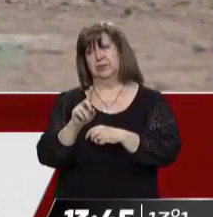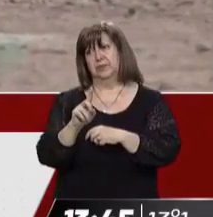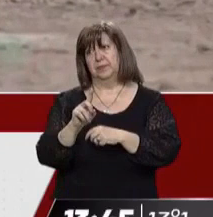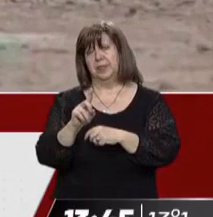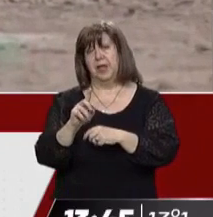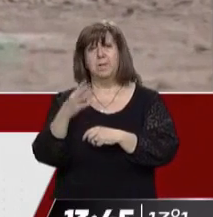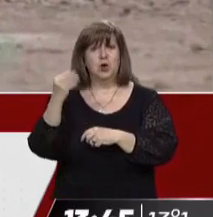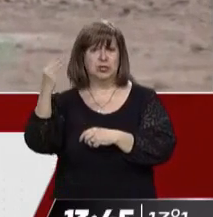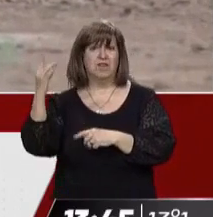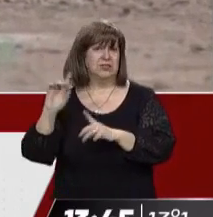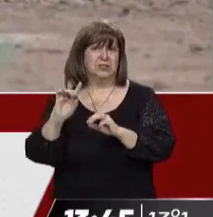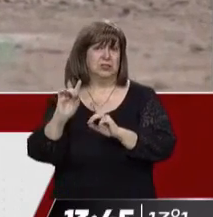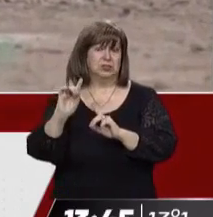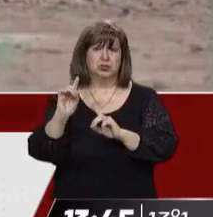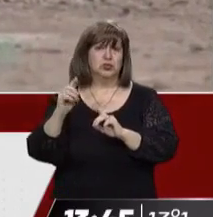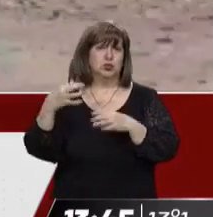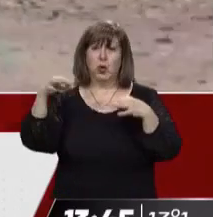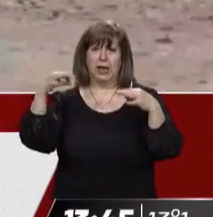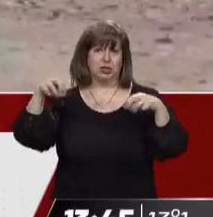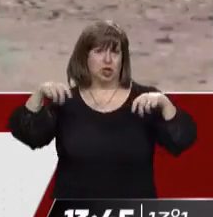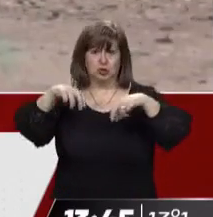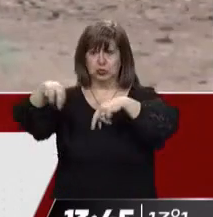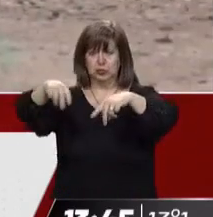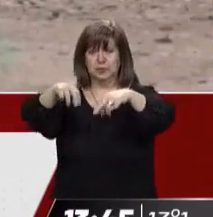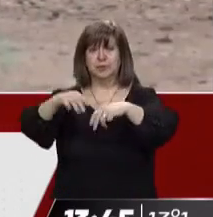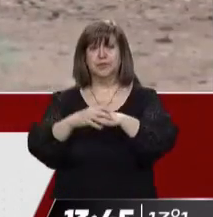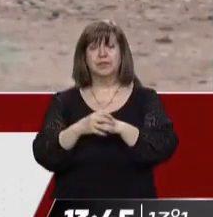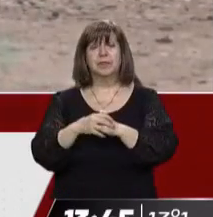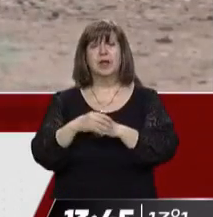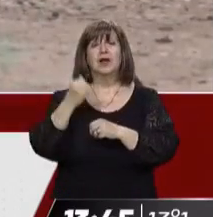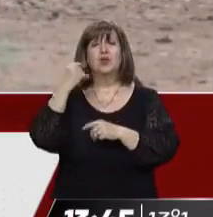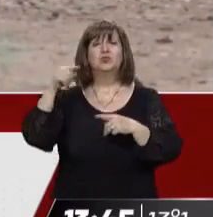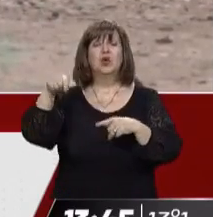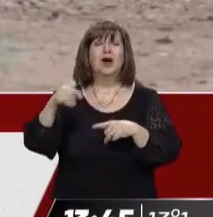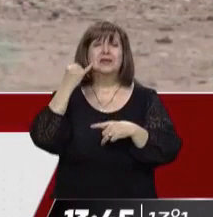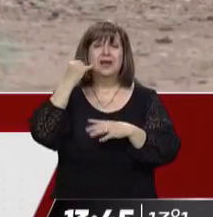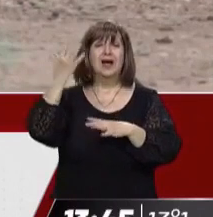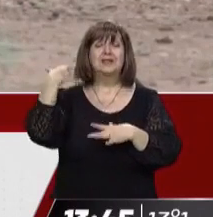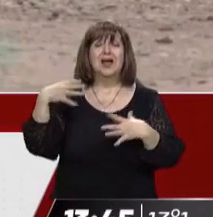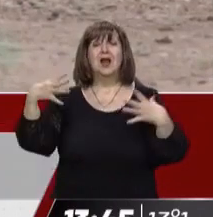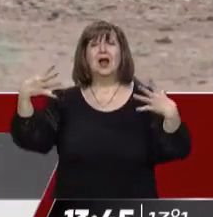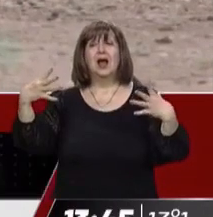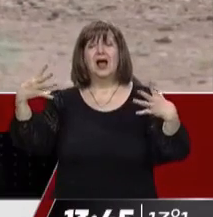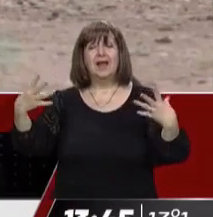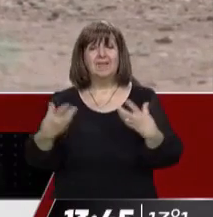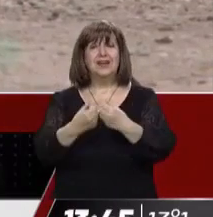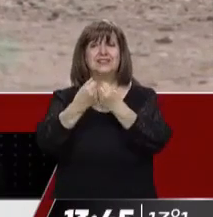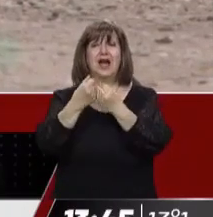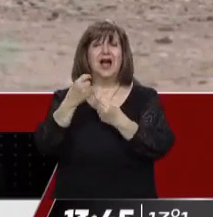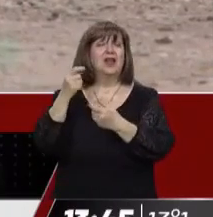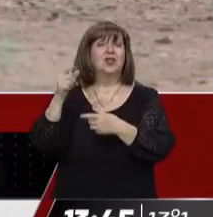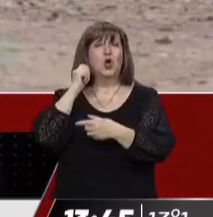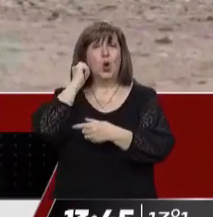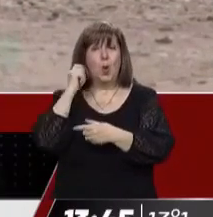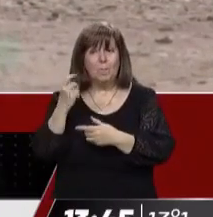muchas veces están sueltos ayer dice puntualmente que hubo un cumpleaños que después entraron a robar y que no sabe por qué los